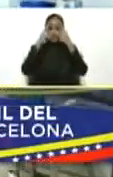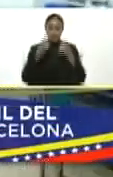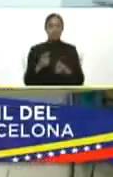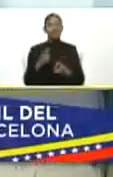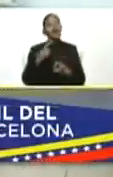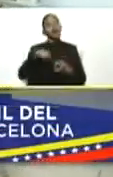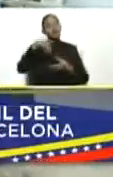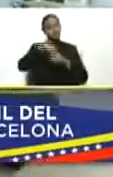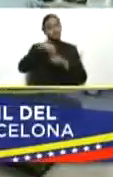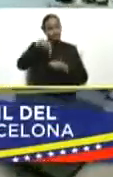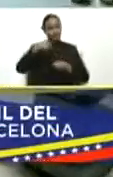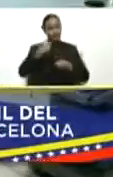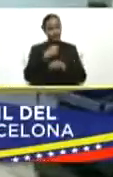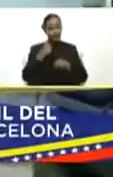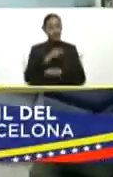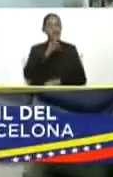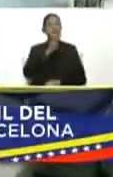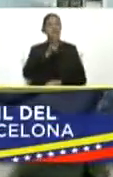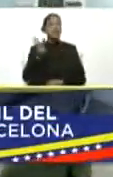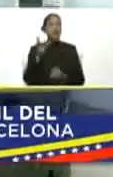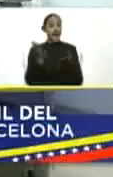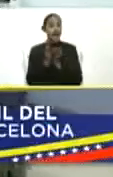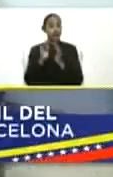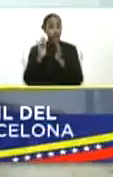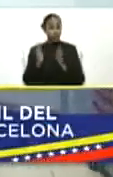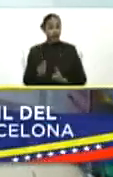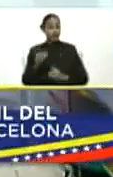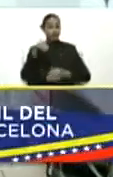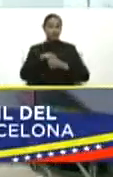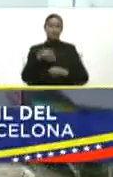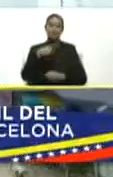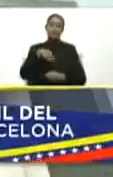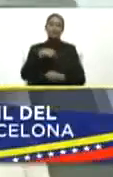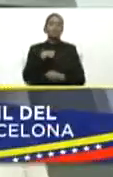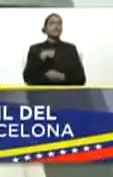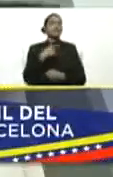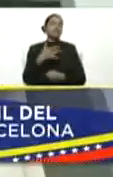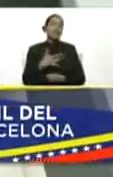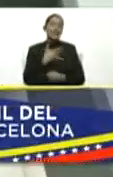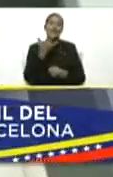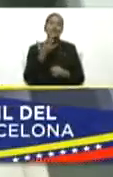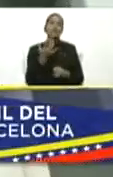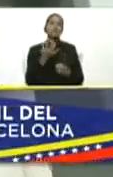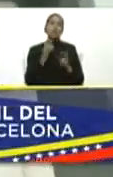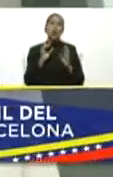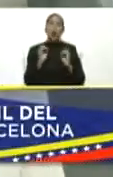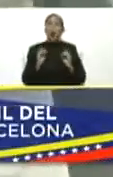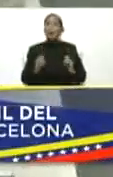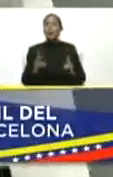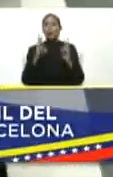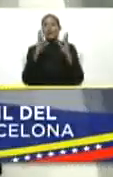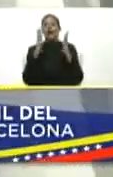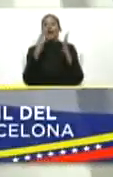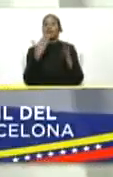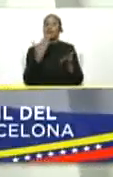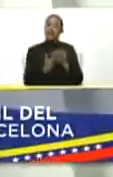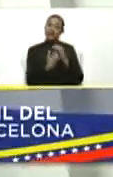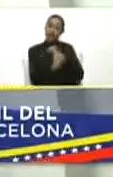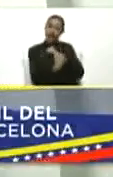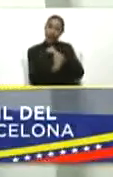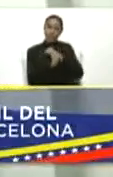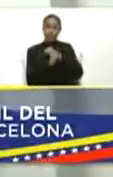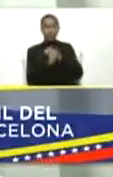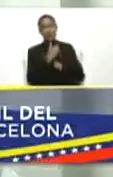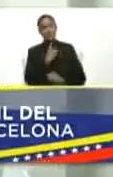vida en esta maternidad, es verdad que nos sentimos afortunados por todo este apoyo que hemos recibido por parte de